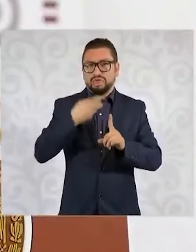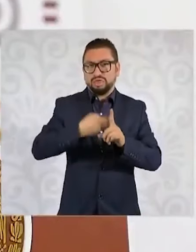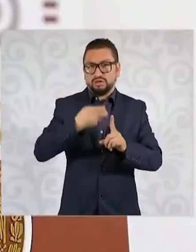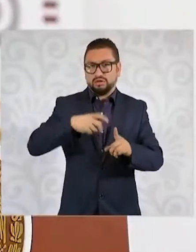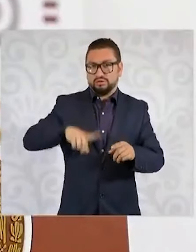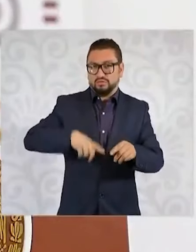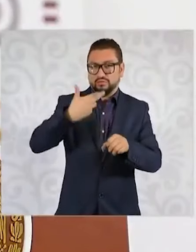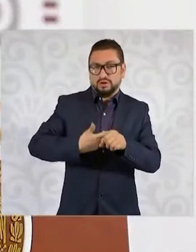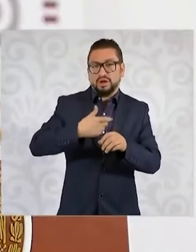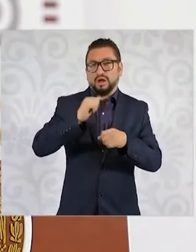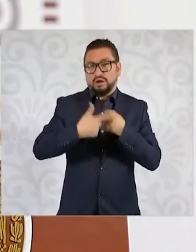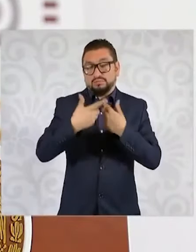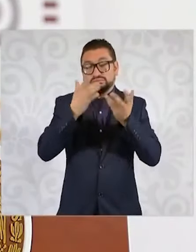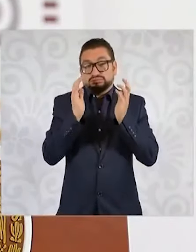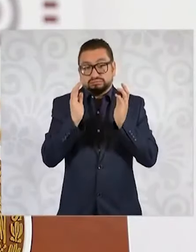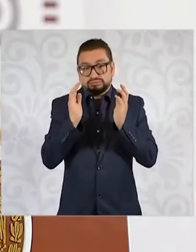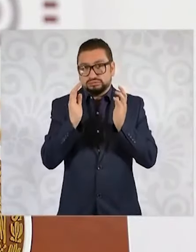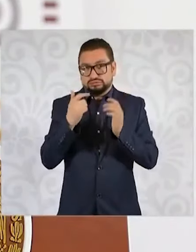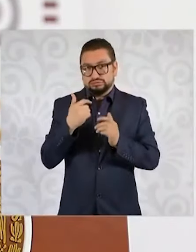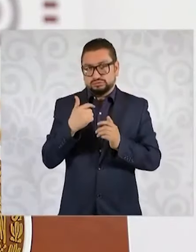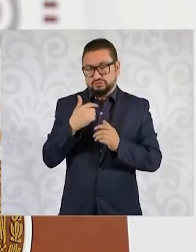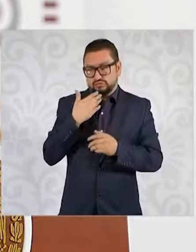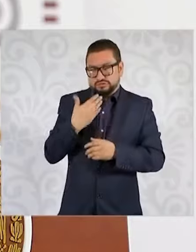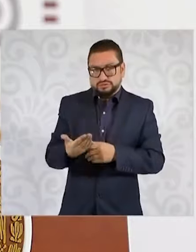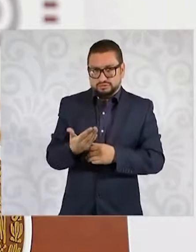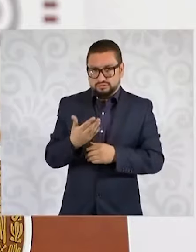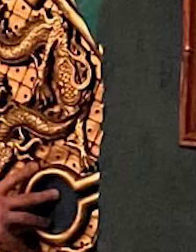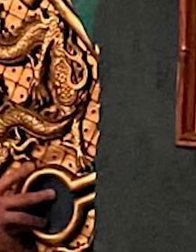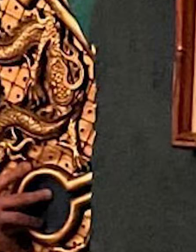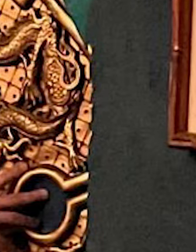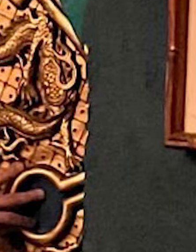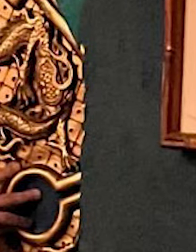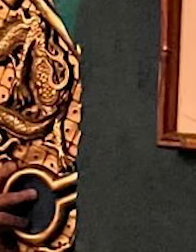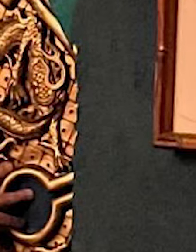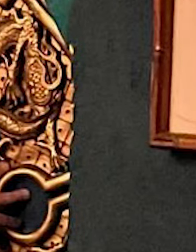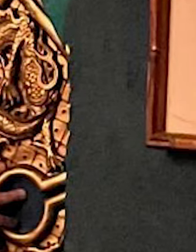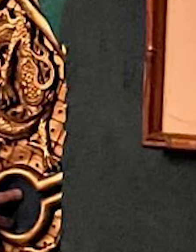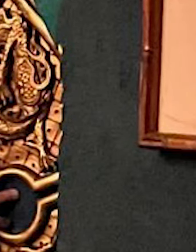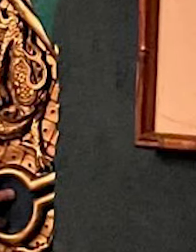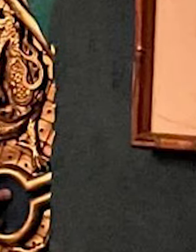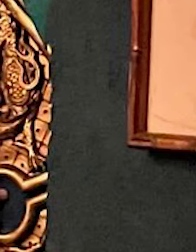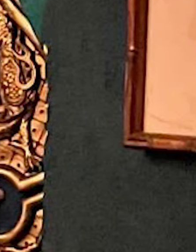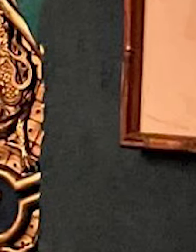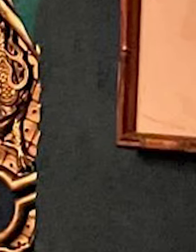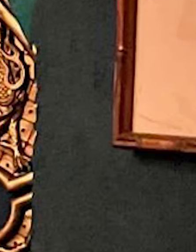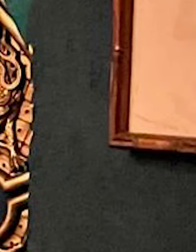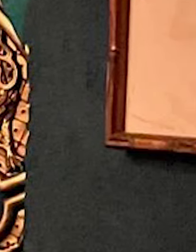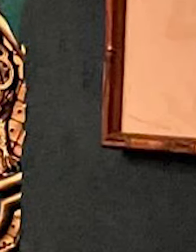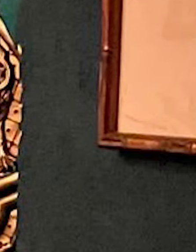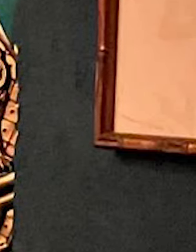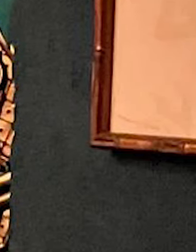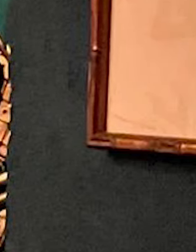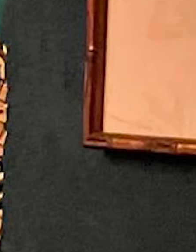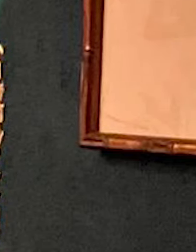gobernadora o de alguien pues no es correcto no desde mi punto de vista ante esto el conductor expresó que la presidenta de México Dijo que el